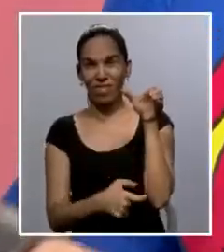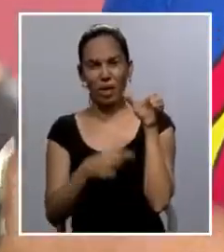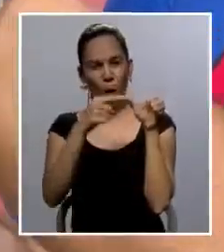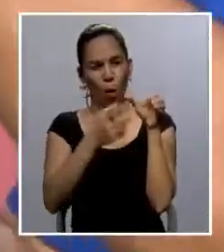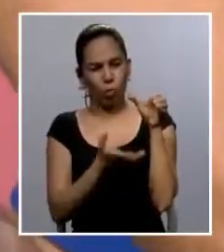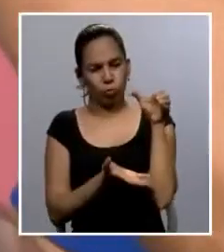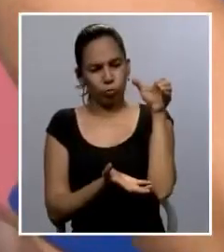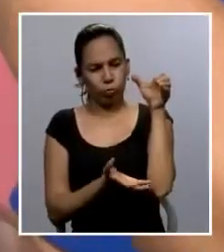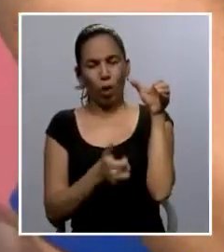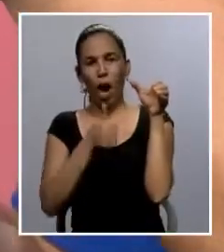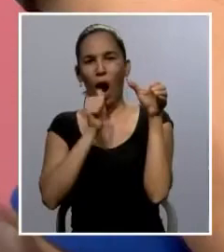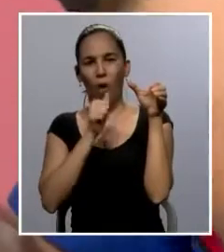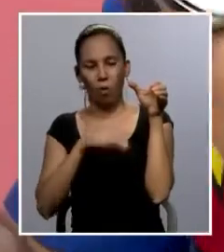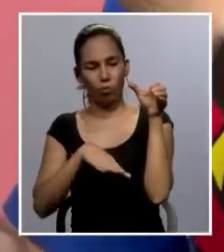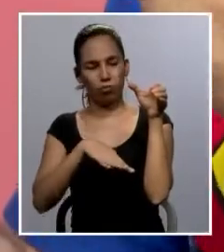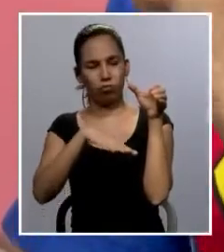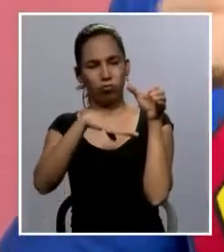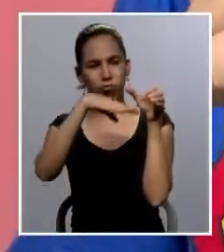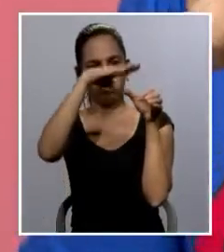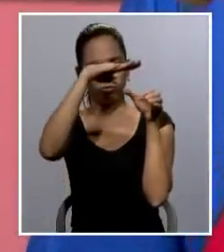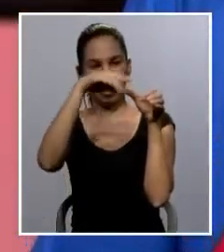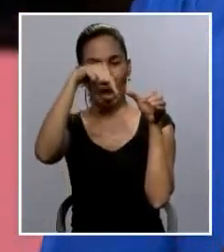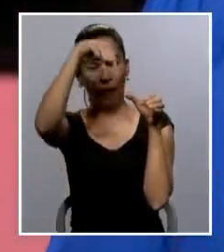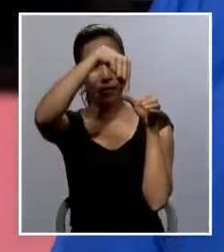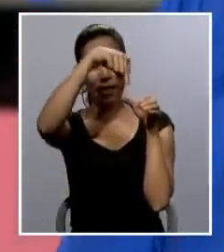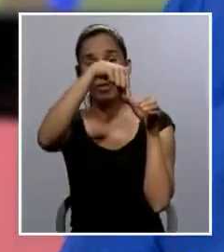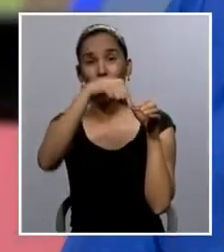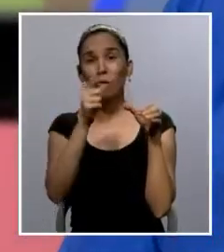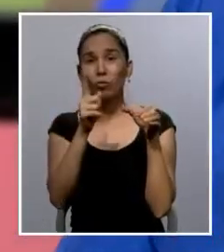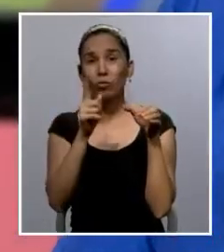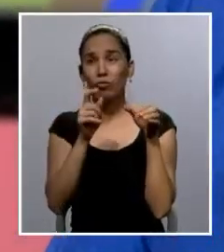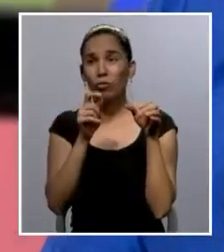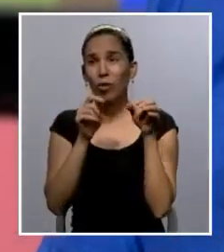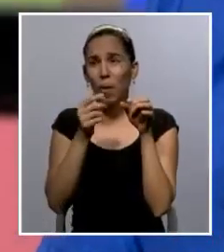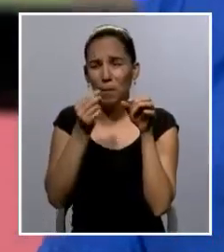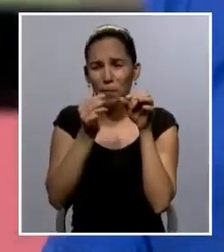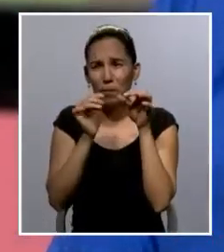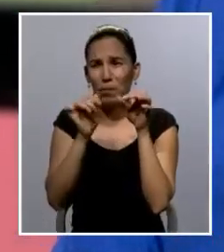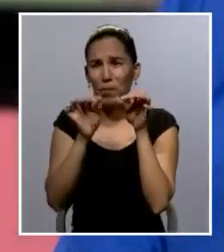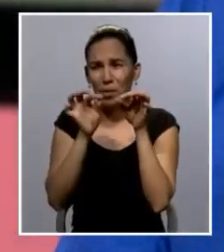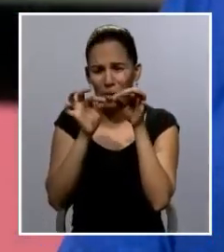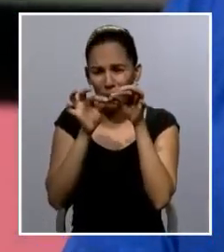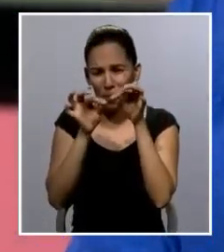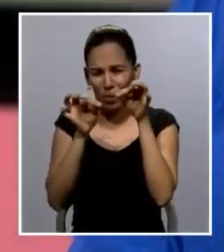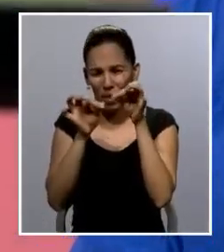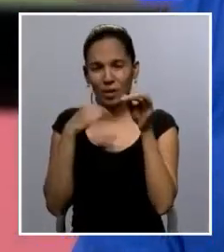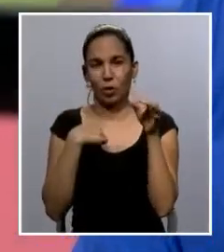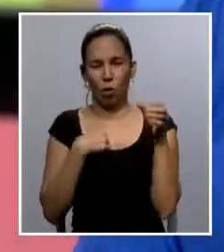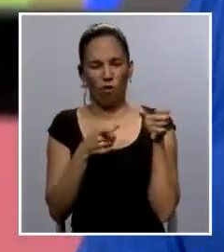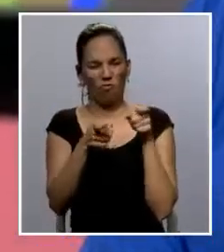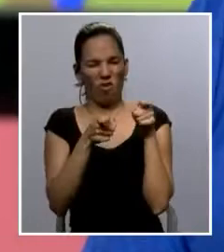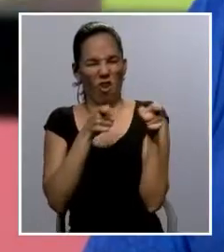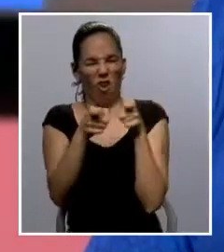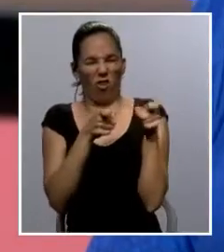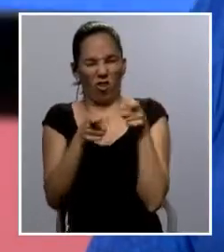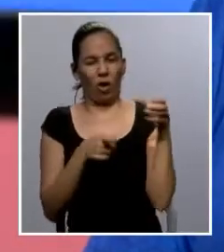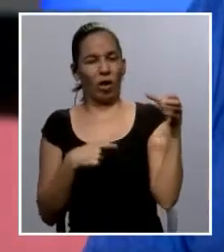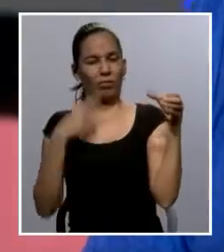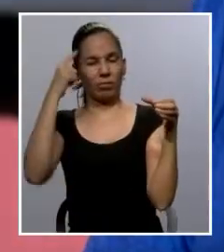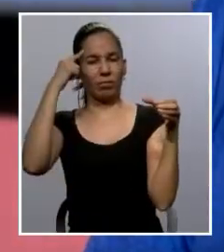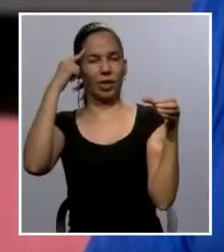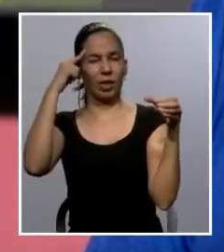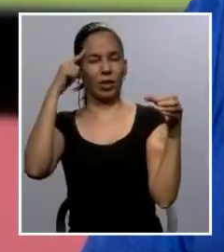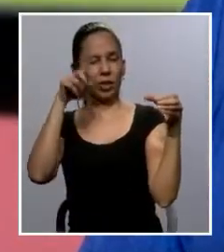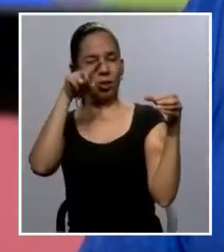una botella llena de agua y adentro hay un palito. Ajá. Yo voy a controlar... Superpalito. Ese palito lo voy a controlar con la mente y le voy a